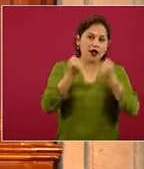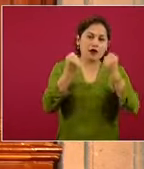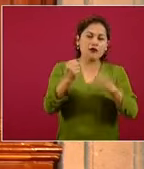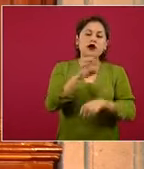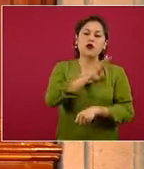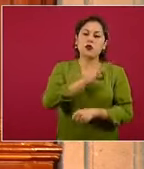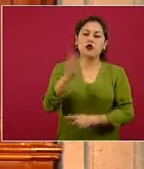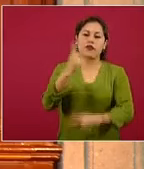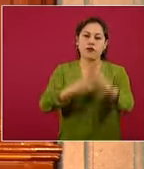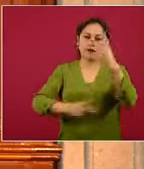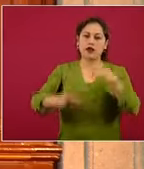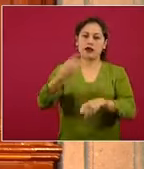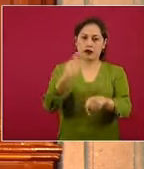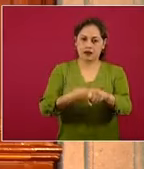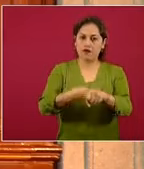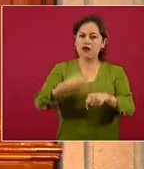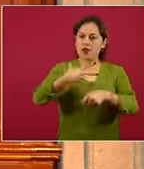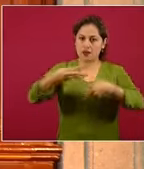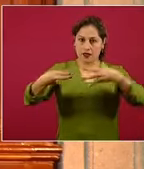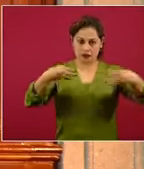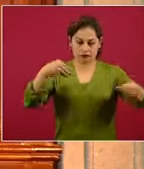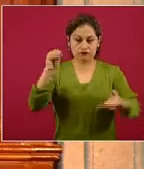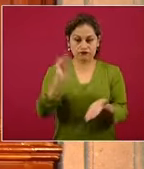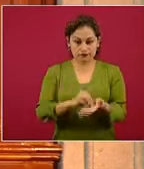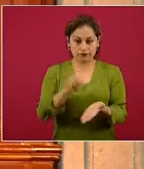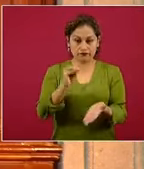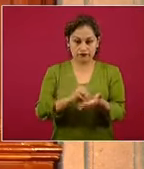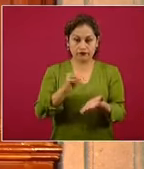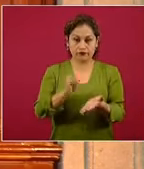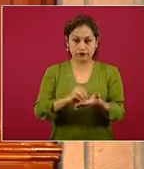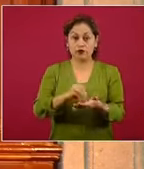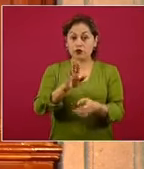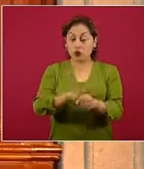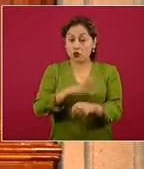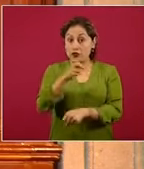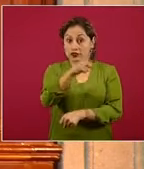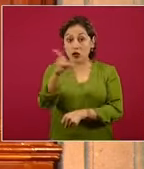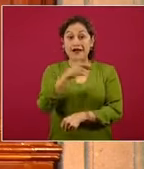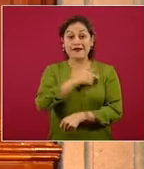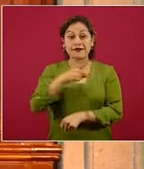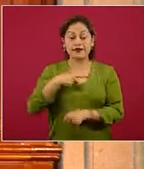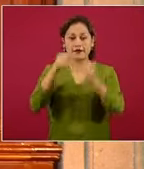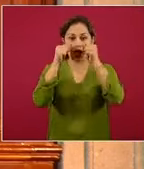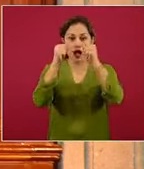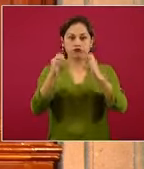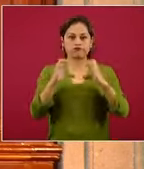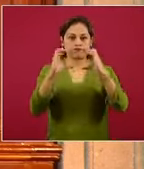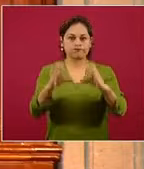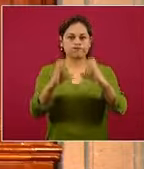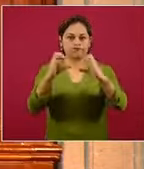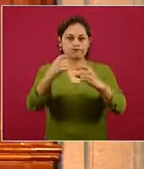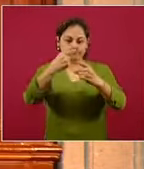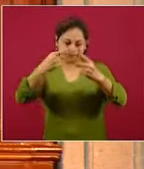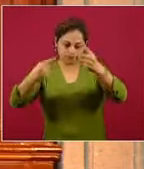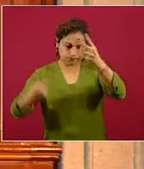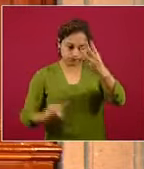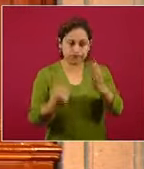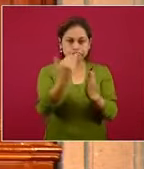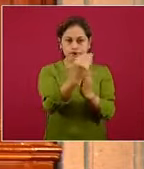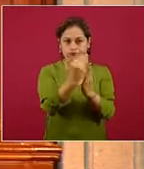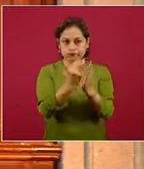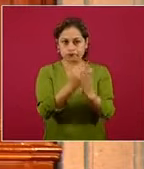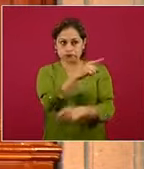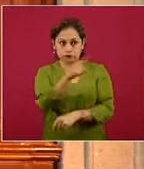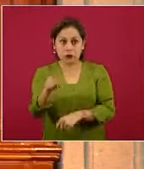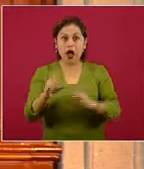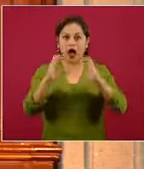continuamos poniendo en práctica e implementando todas las medidas preventivas que están encaminadas, como su nombre lo dice, a prevenir contagios.